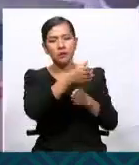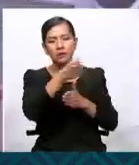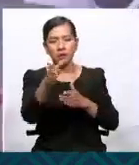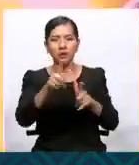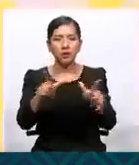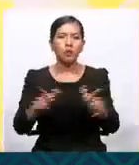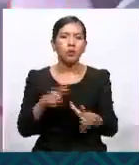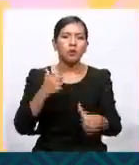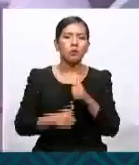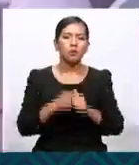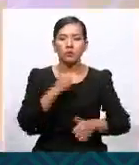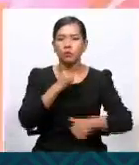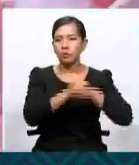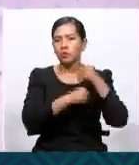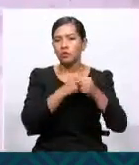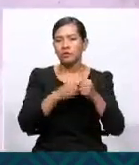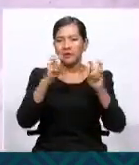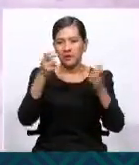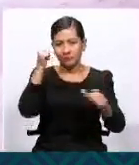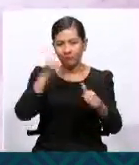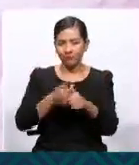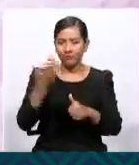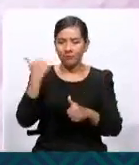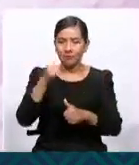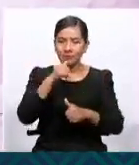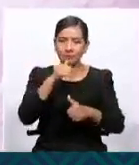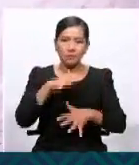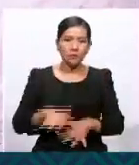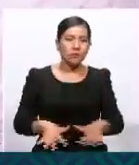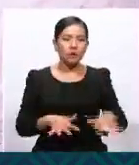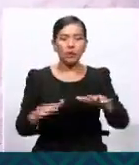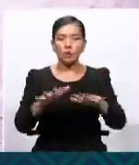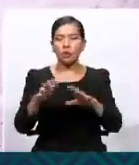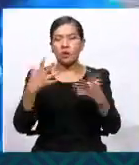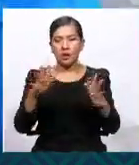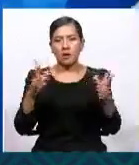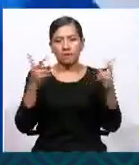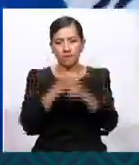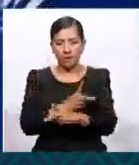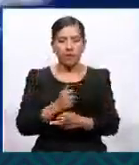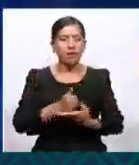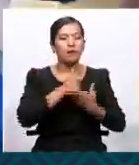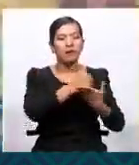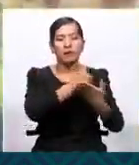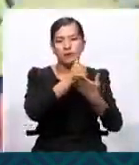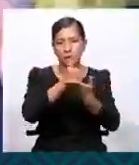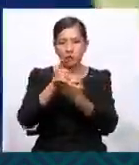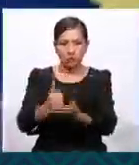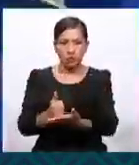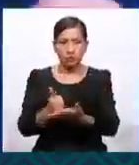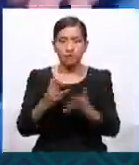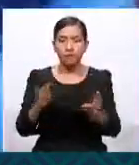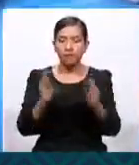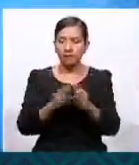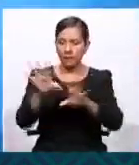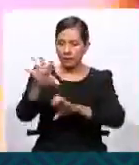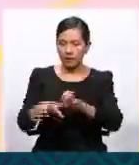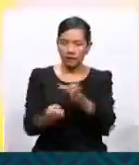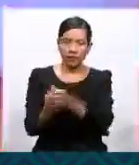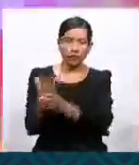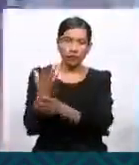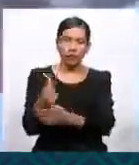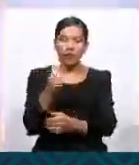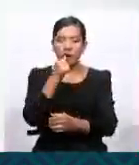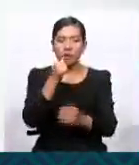en el departamento de Santa Cruz, donde las familias fueron afectadas por las inundaciones, dejando sembradío bajo el agua y